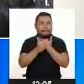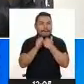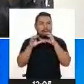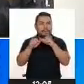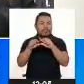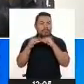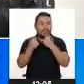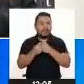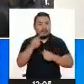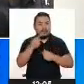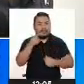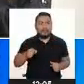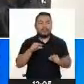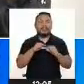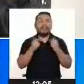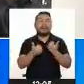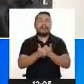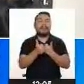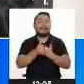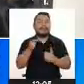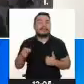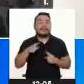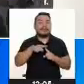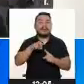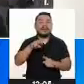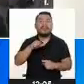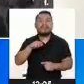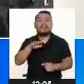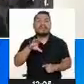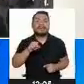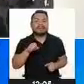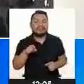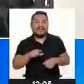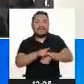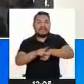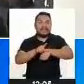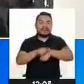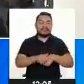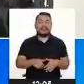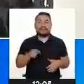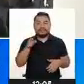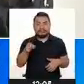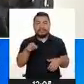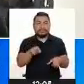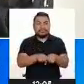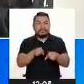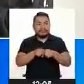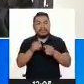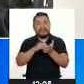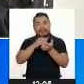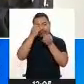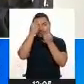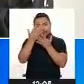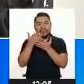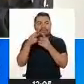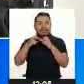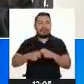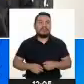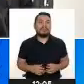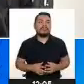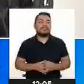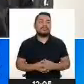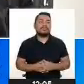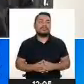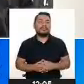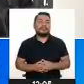a la banda criminal Los Tratantes del Lince. Escuchemos que él sigue brindando más información. Una